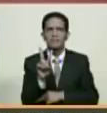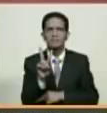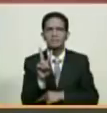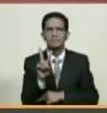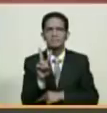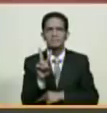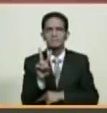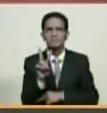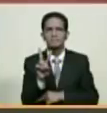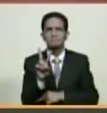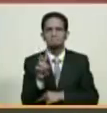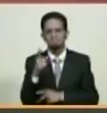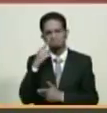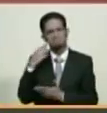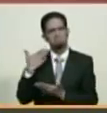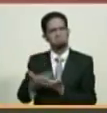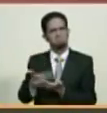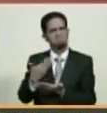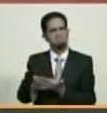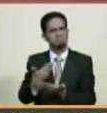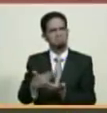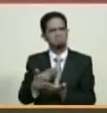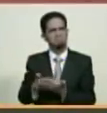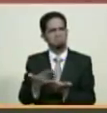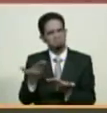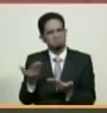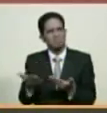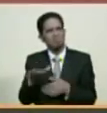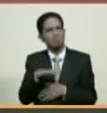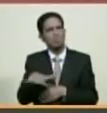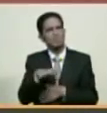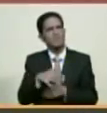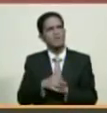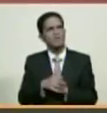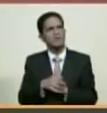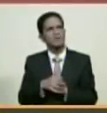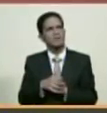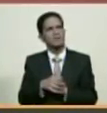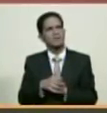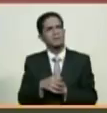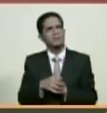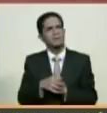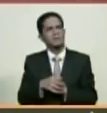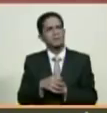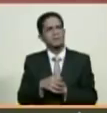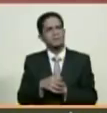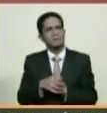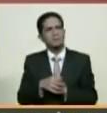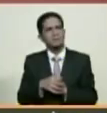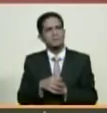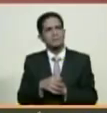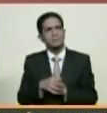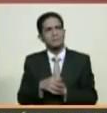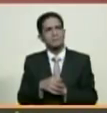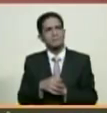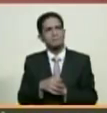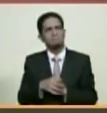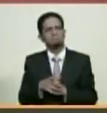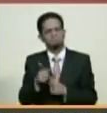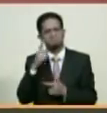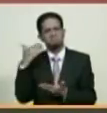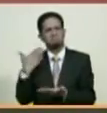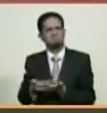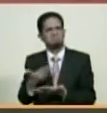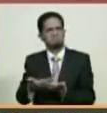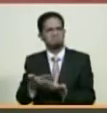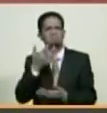medicina basada en la evidencia, que es el tono académico en el que yo me formé. Medicina basada en la evidencia. Si